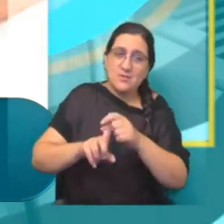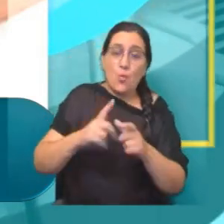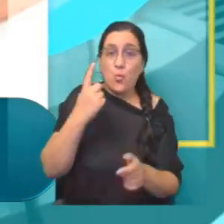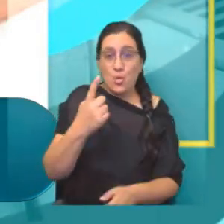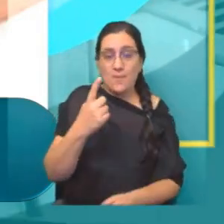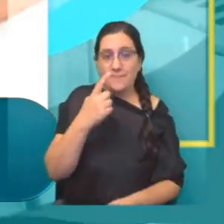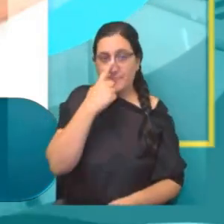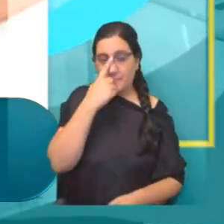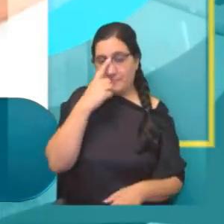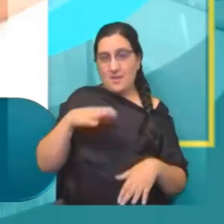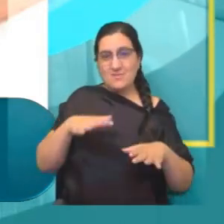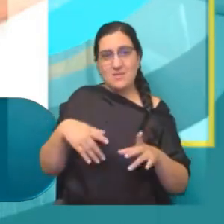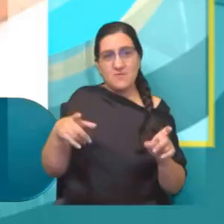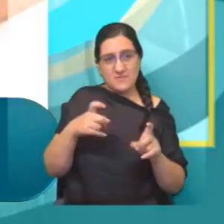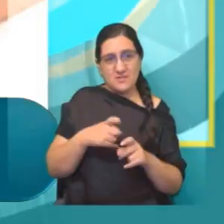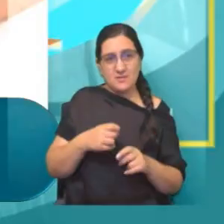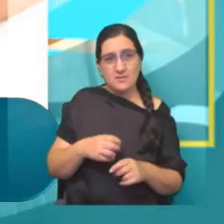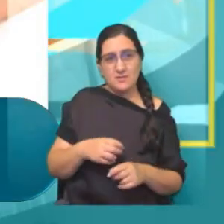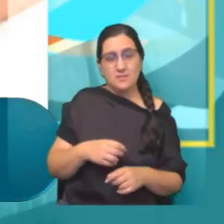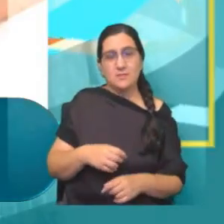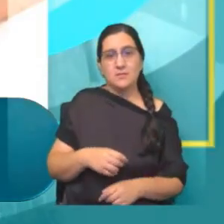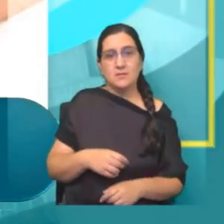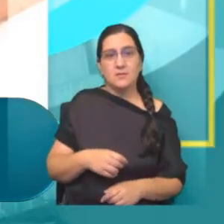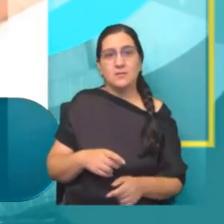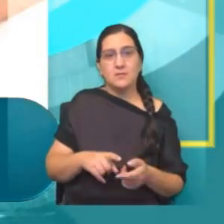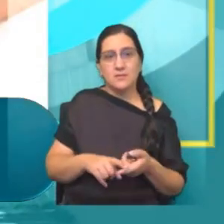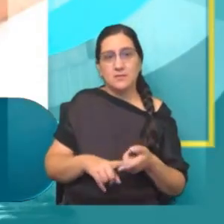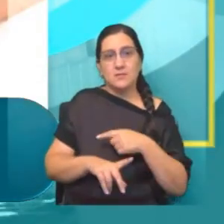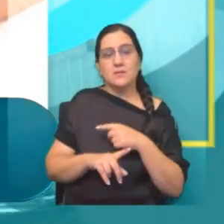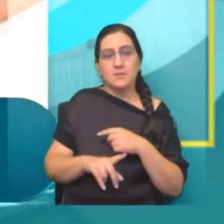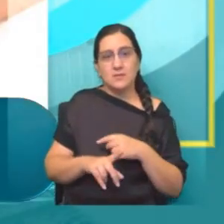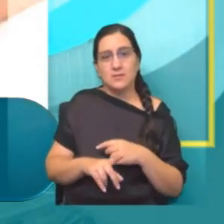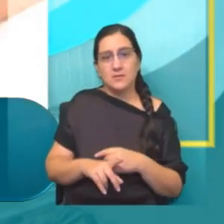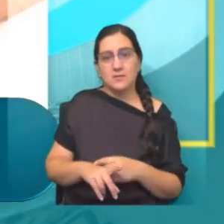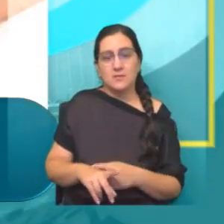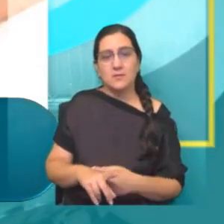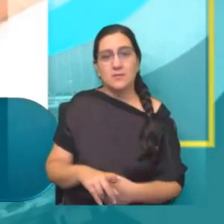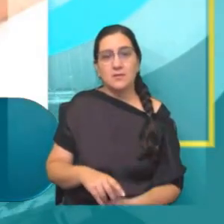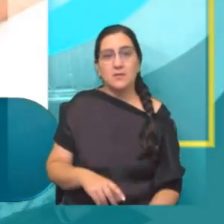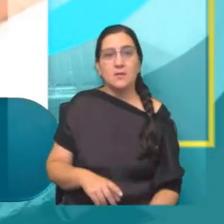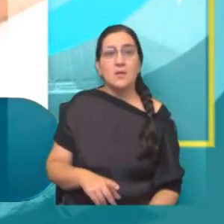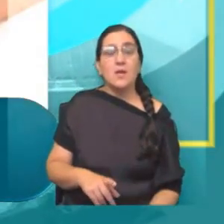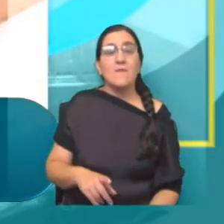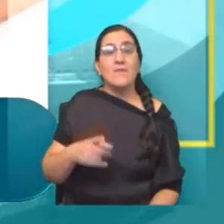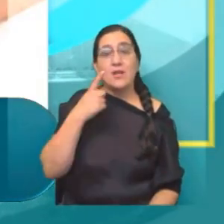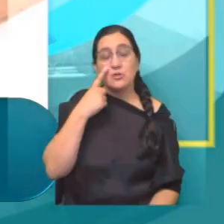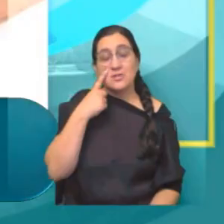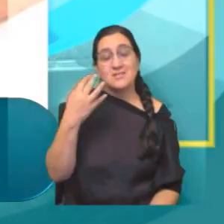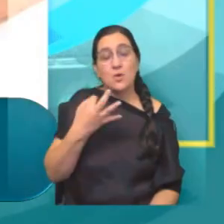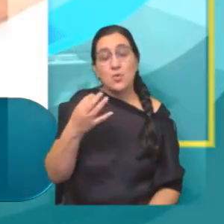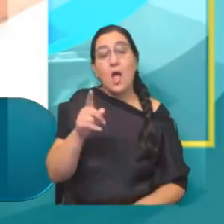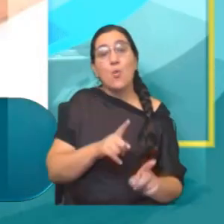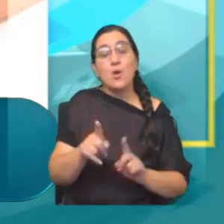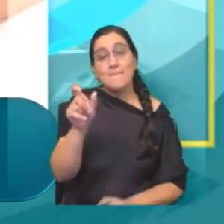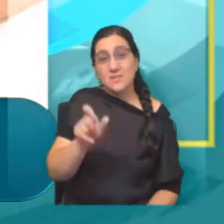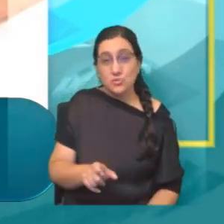Y a veces les cuesta salir el dedo y cuando sale hace esto, hace como un golpe muy agresivo. Van a conocer seguramente alguna persona en su vida que